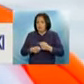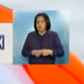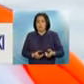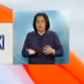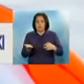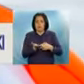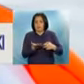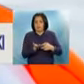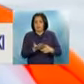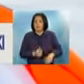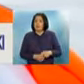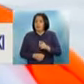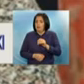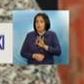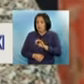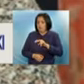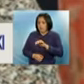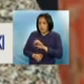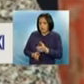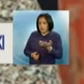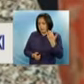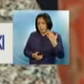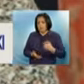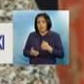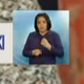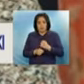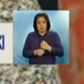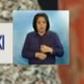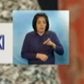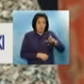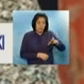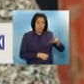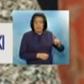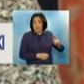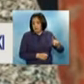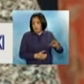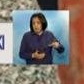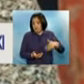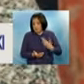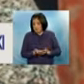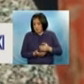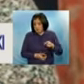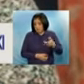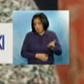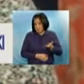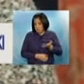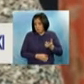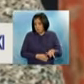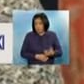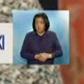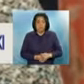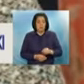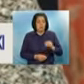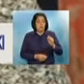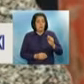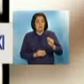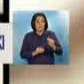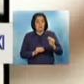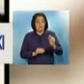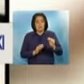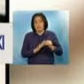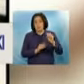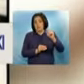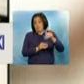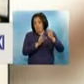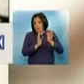York, donde trabajaba. Y Pedro Pablo llegó como invitado, un banquero